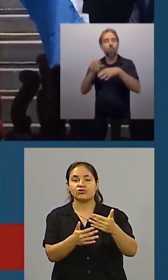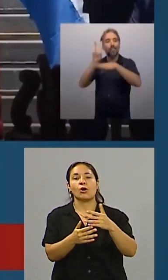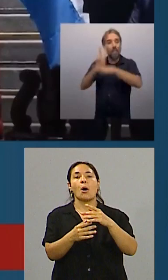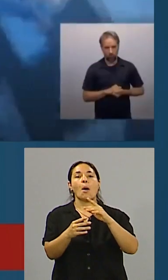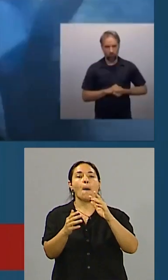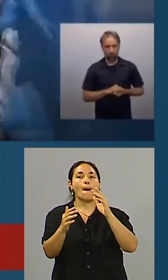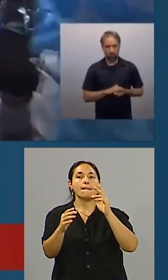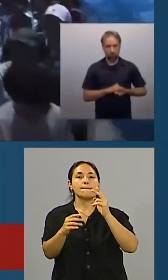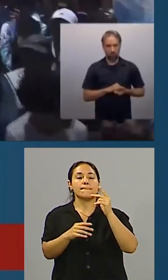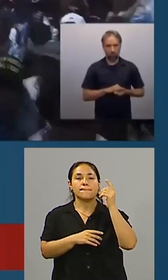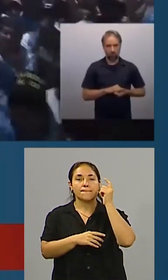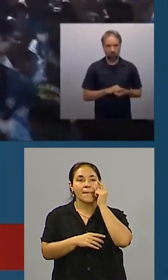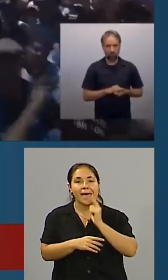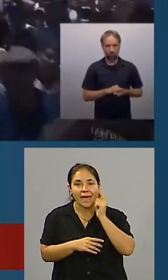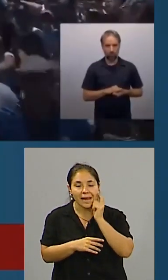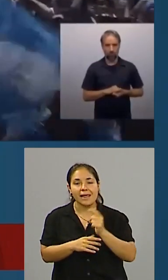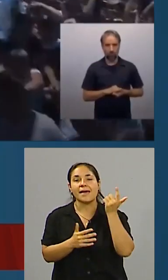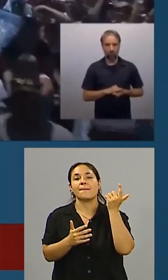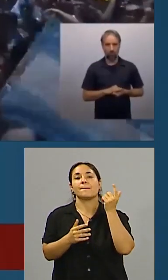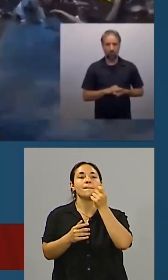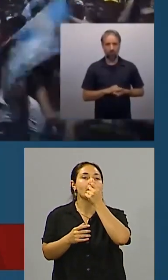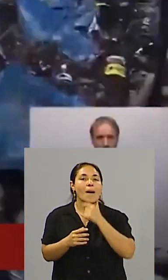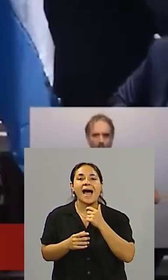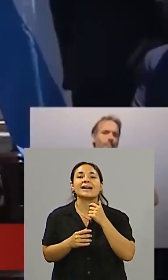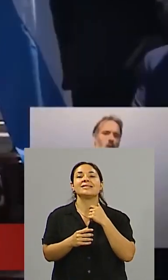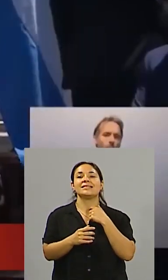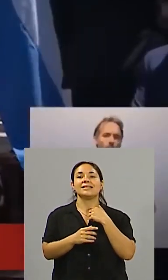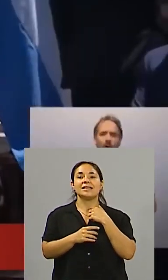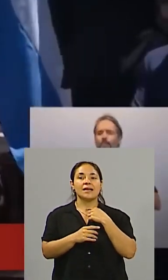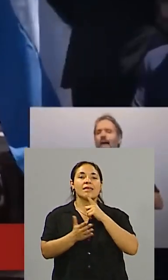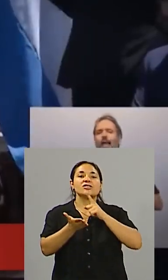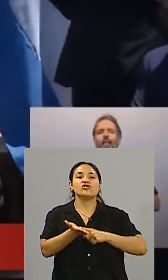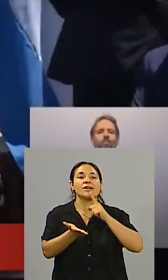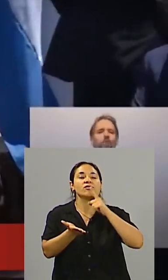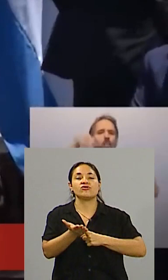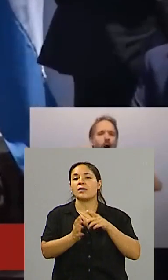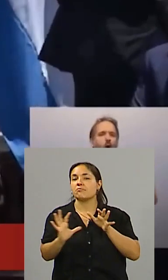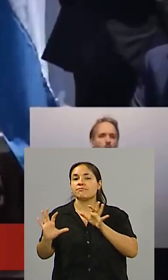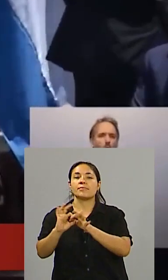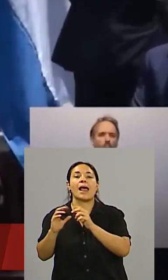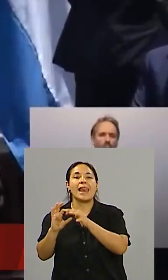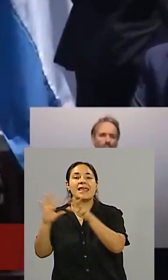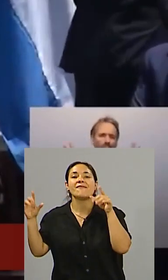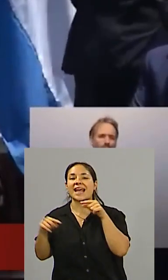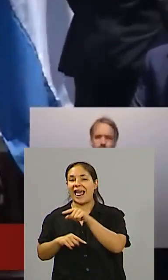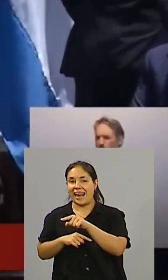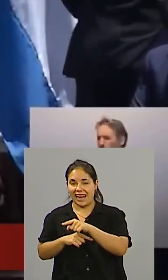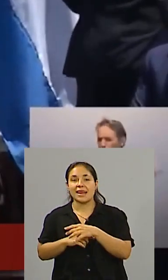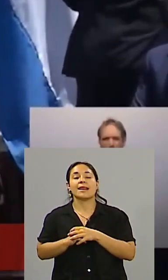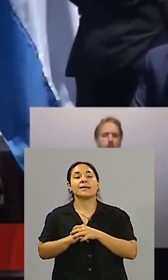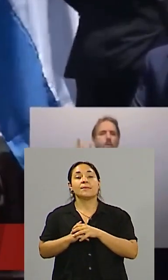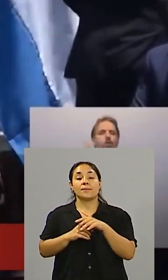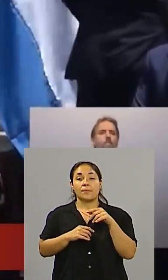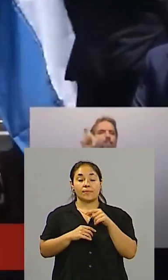sí, Macri, todas las políticas neoliberales que se han ido aplicando, han ido generando